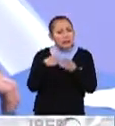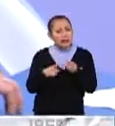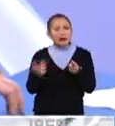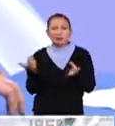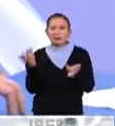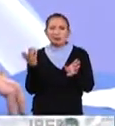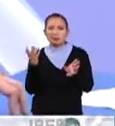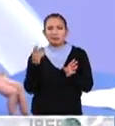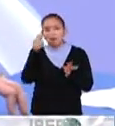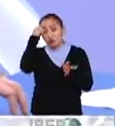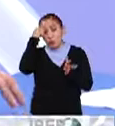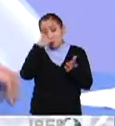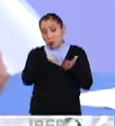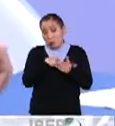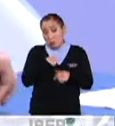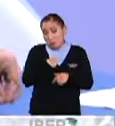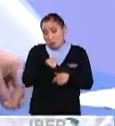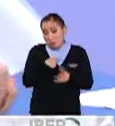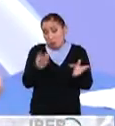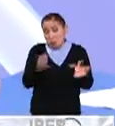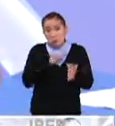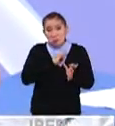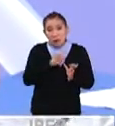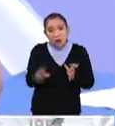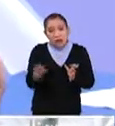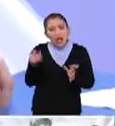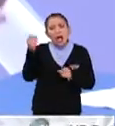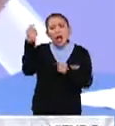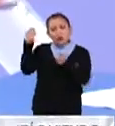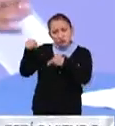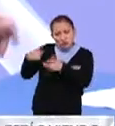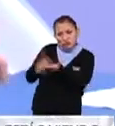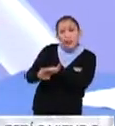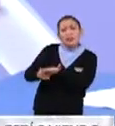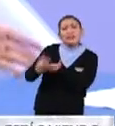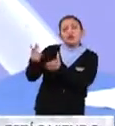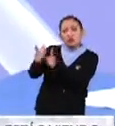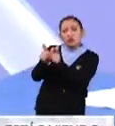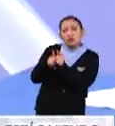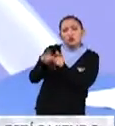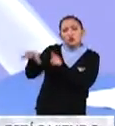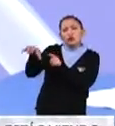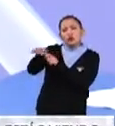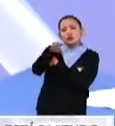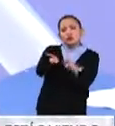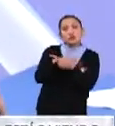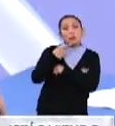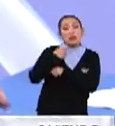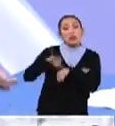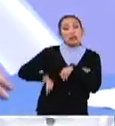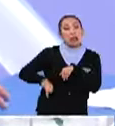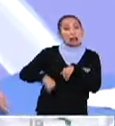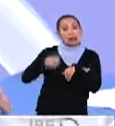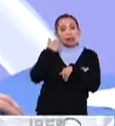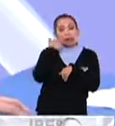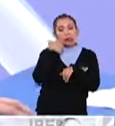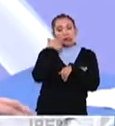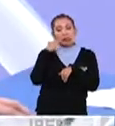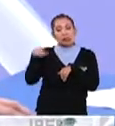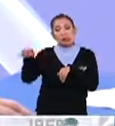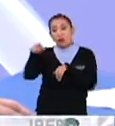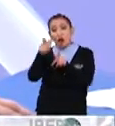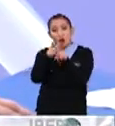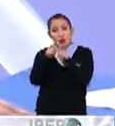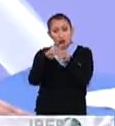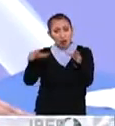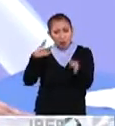Al final lo que creo es que, aunque puede haber algunos líderes con este tinte político de intereses, el grueso de la